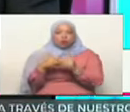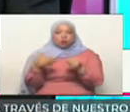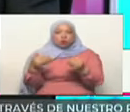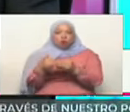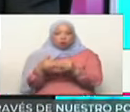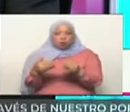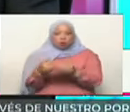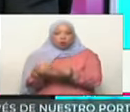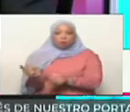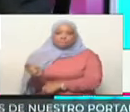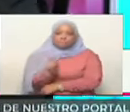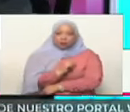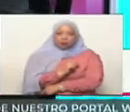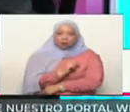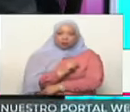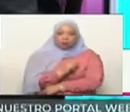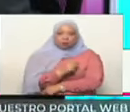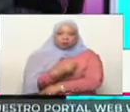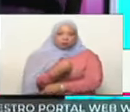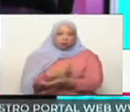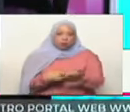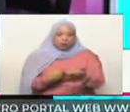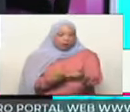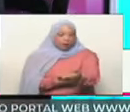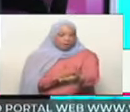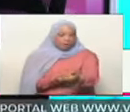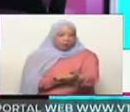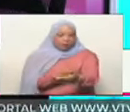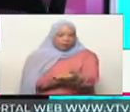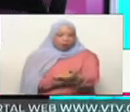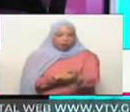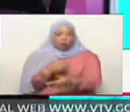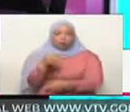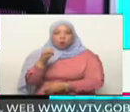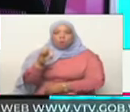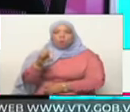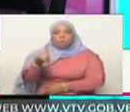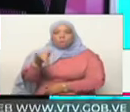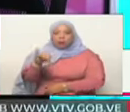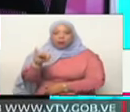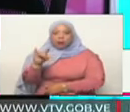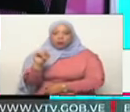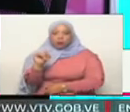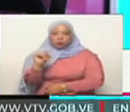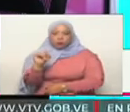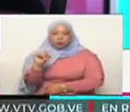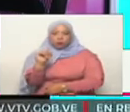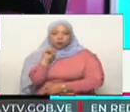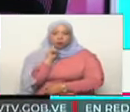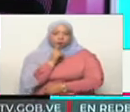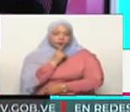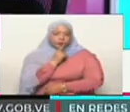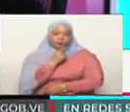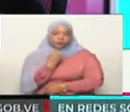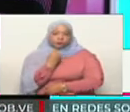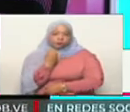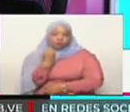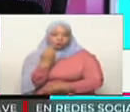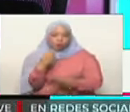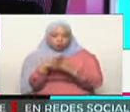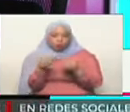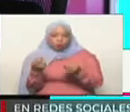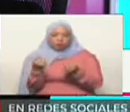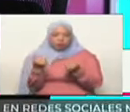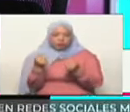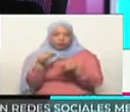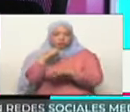mensuales, declarado por su hermano Pedro Guanipa, se lo daba a Juan Pablo Guanipa y a toda la